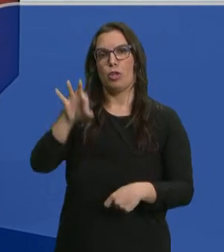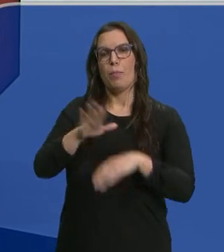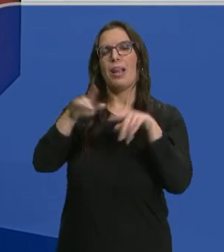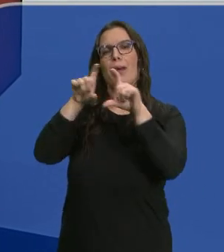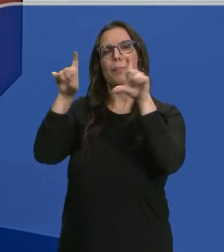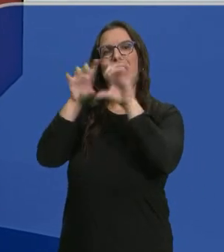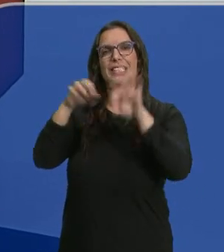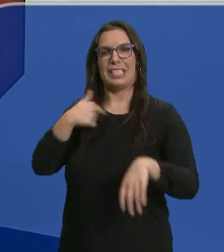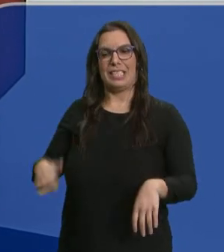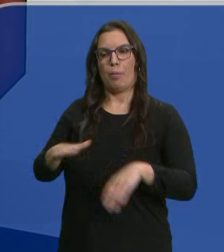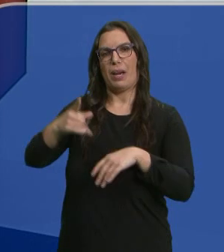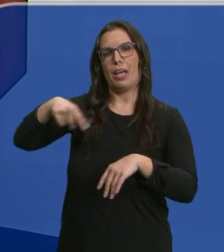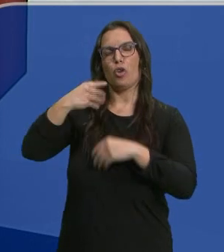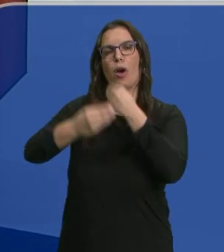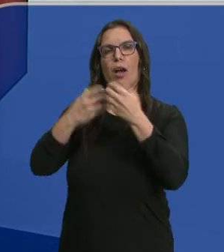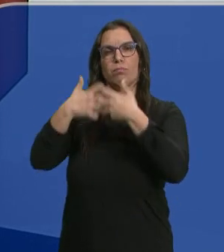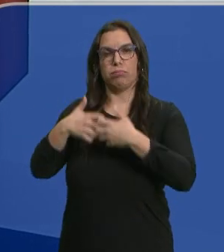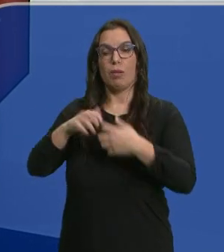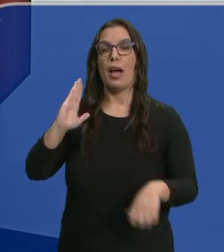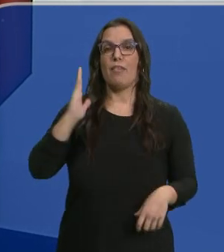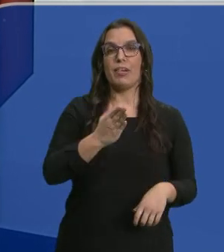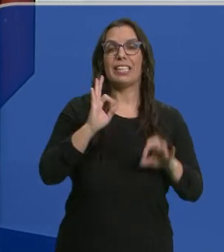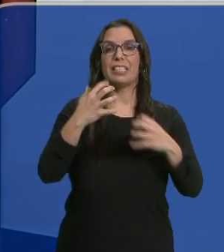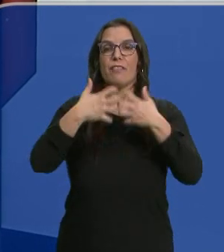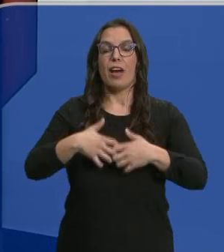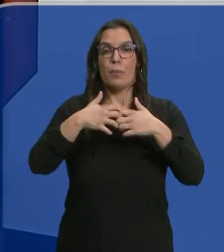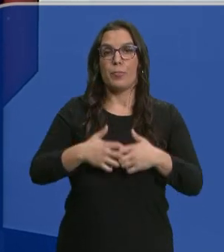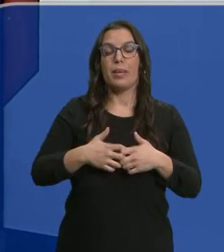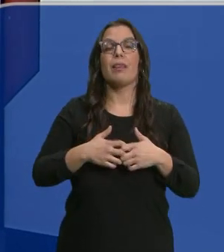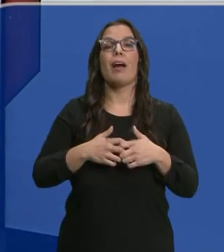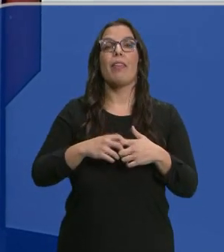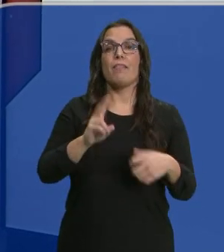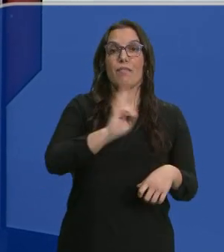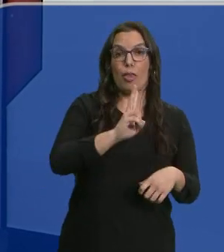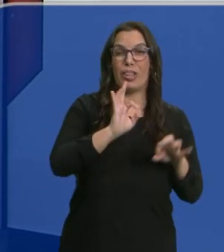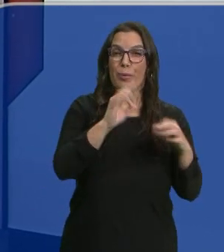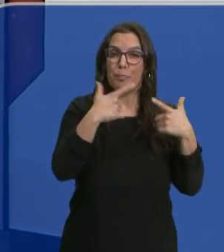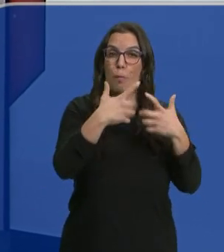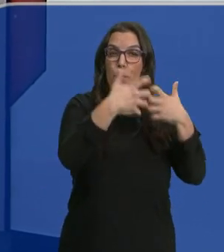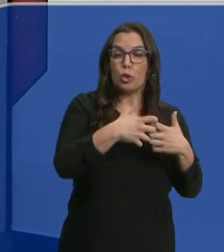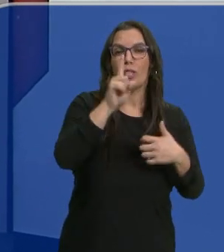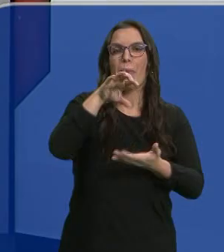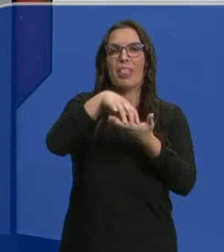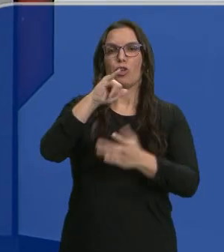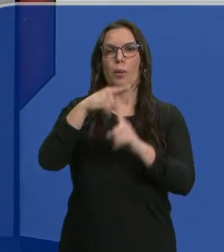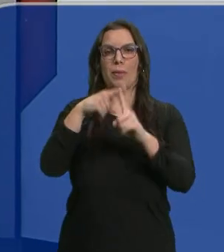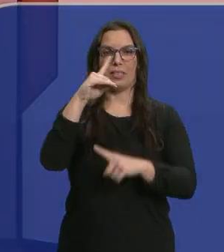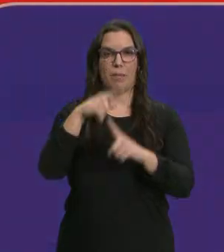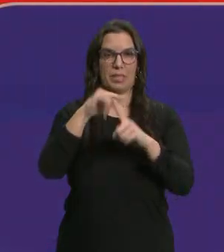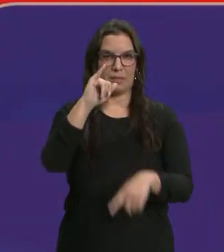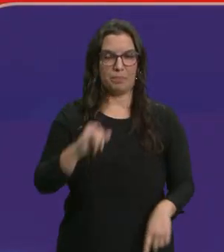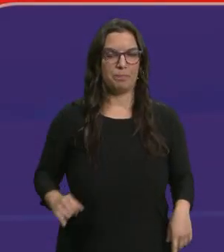componentes y motores de este tipo. El acuerdo afectará a la fábrica de motores de Valladolid y a su centro de I+D+I.